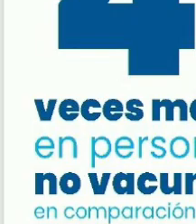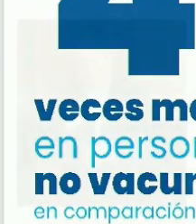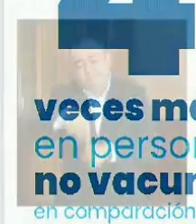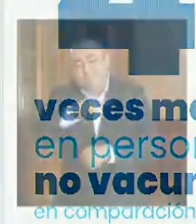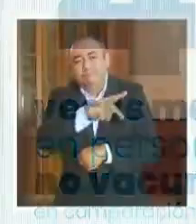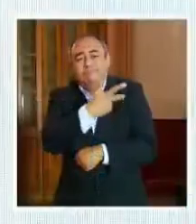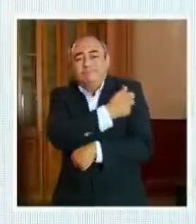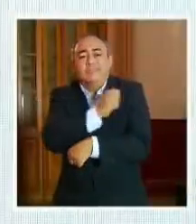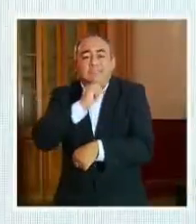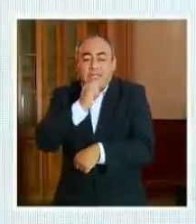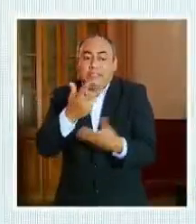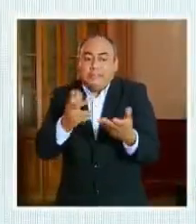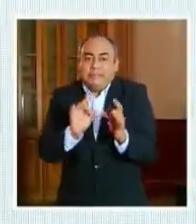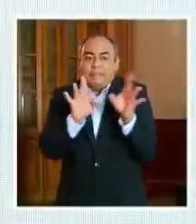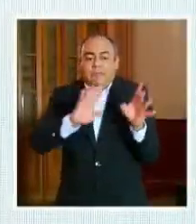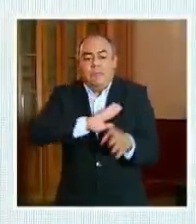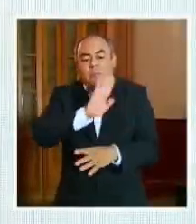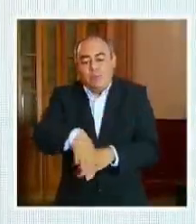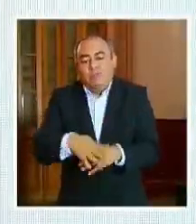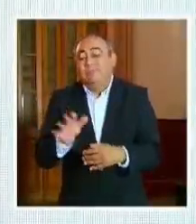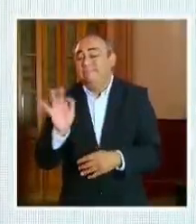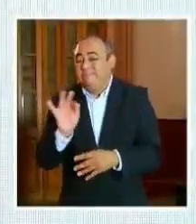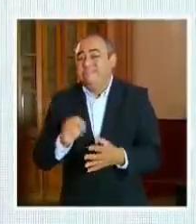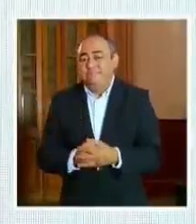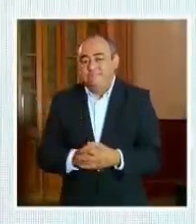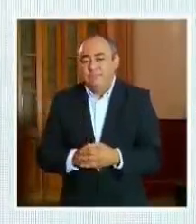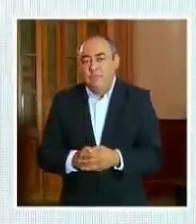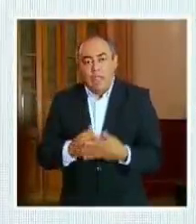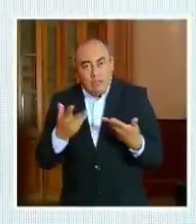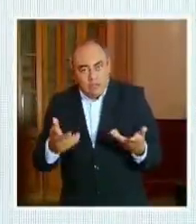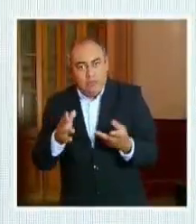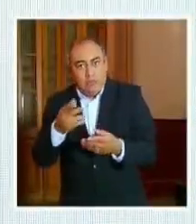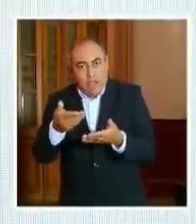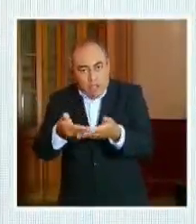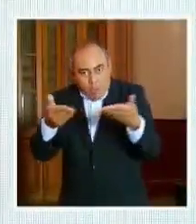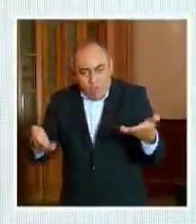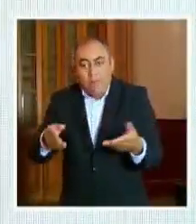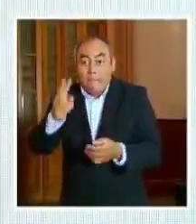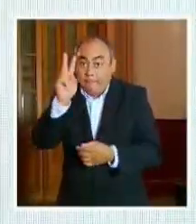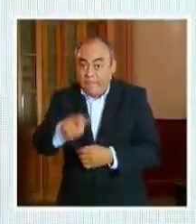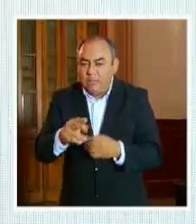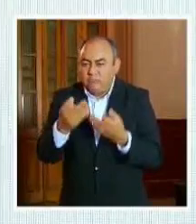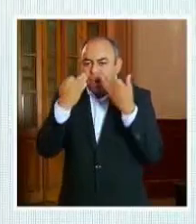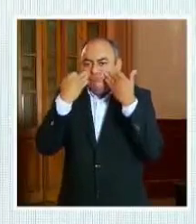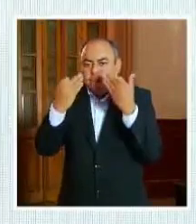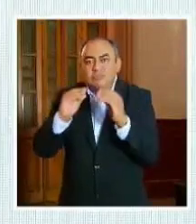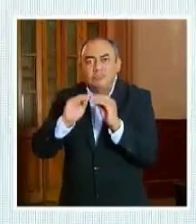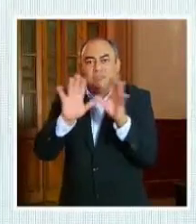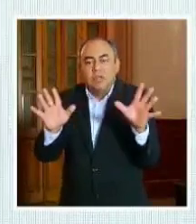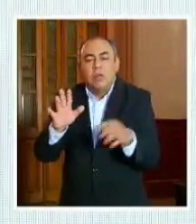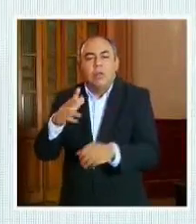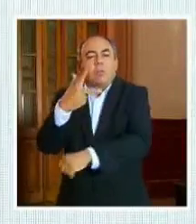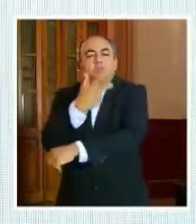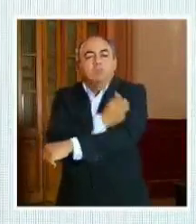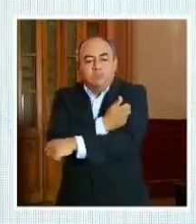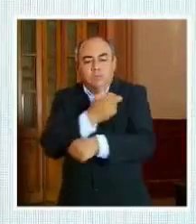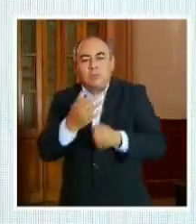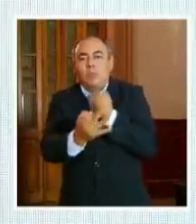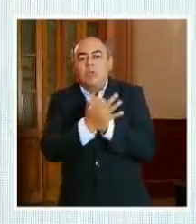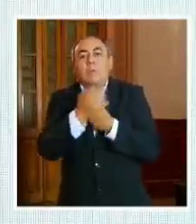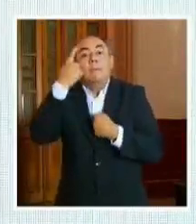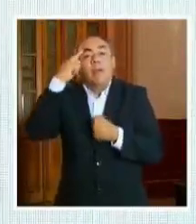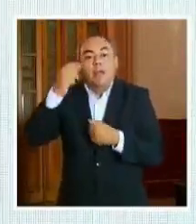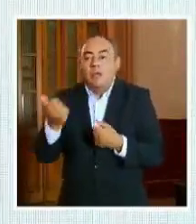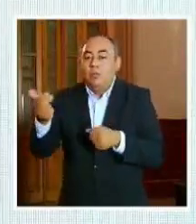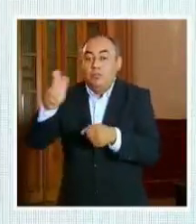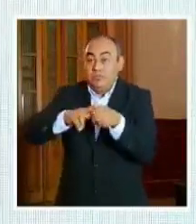completo. Por eso, hoy la vacuna está demostrado que nos protege contra ir al hospital y contra